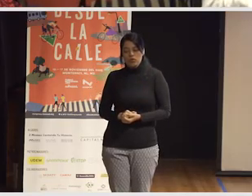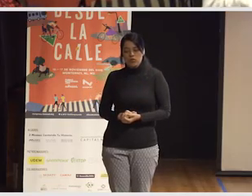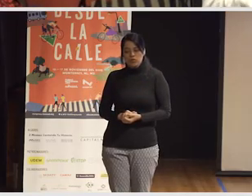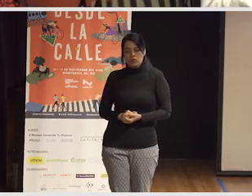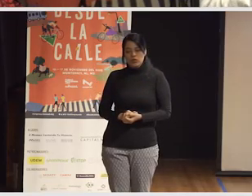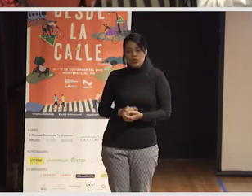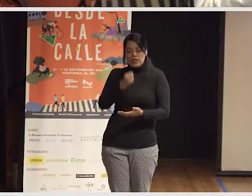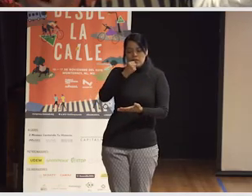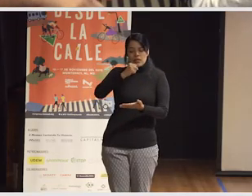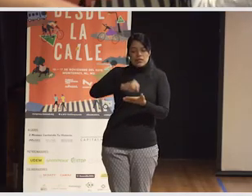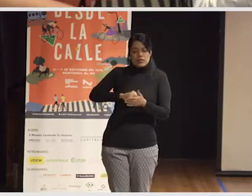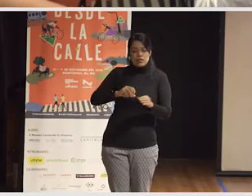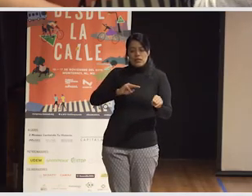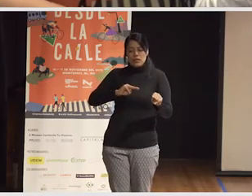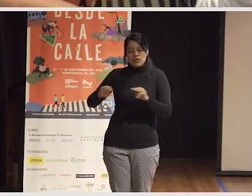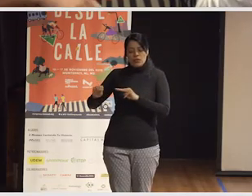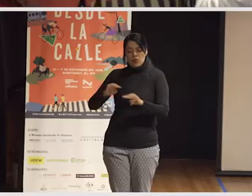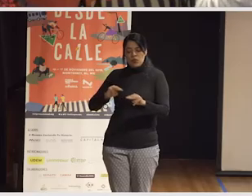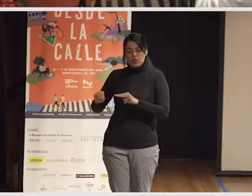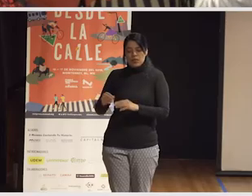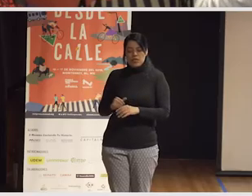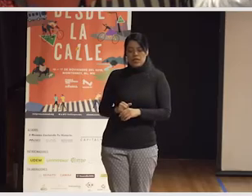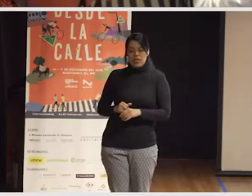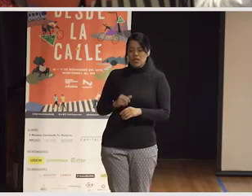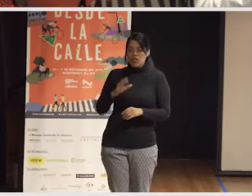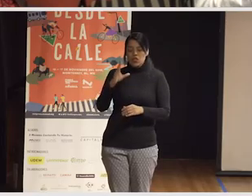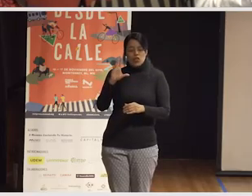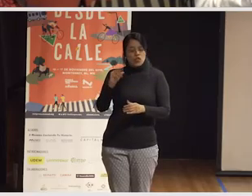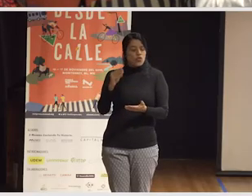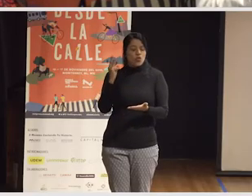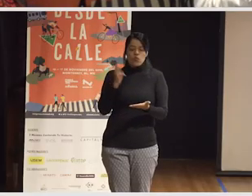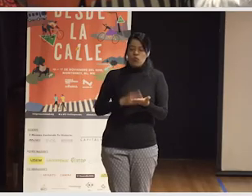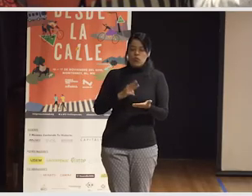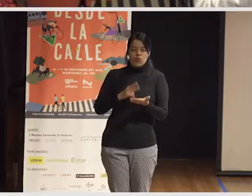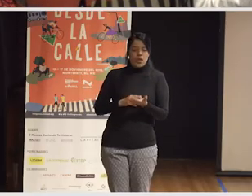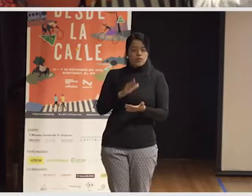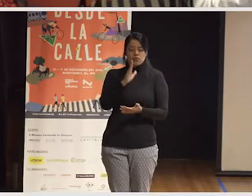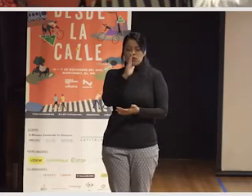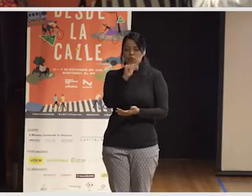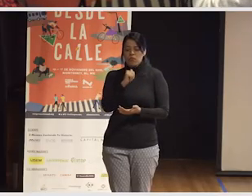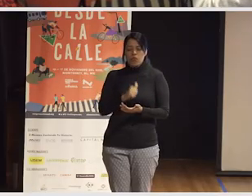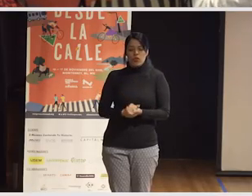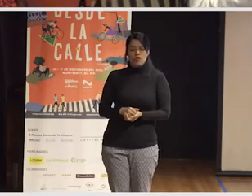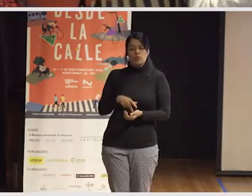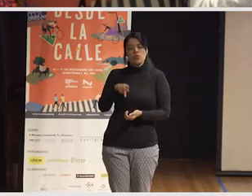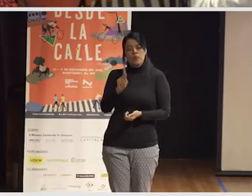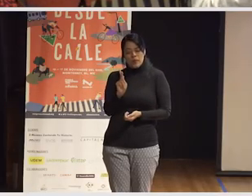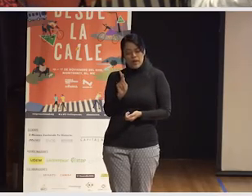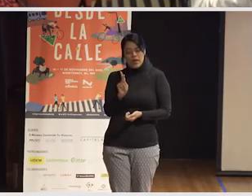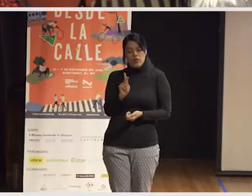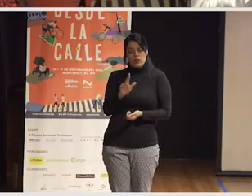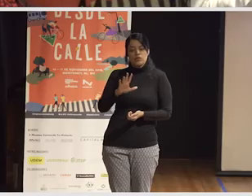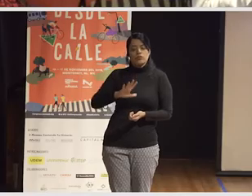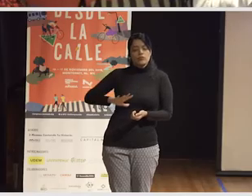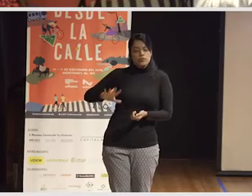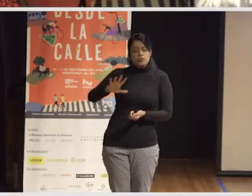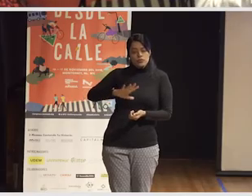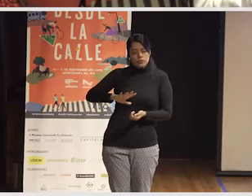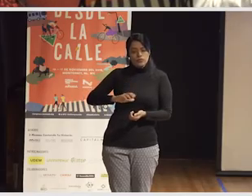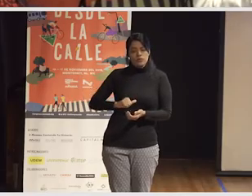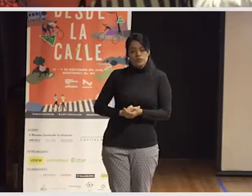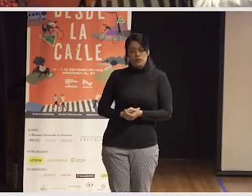la secreta de movilidad espacio público no hacemos sanciones no tenemos la atribución pero si tenemos un área que